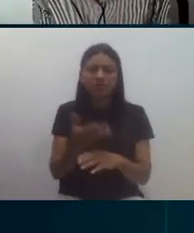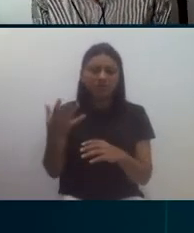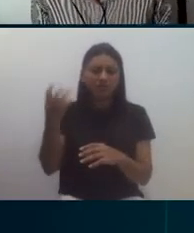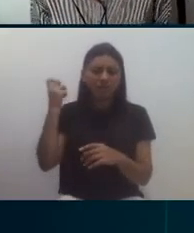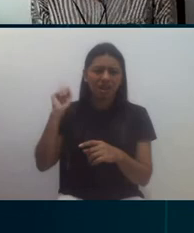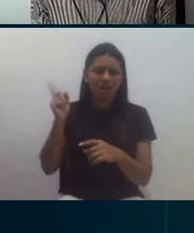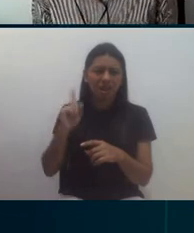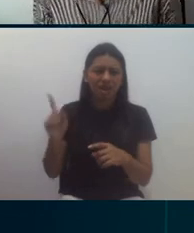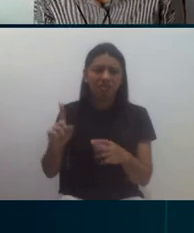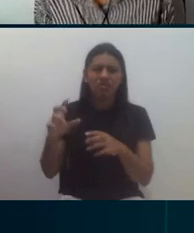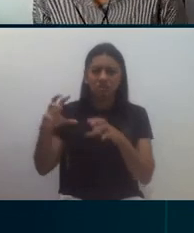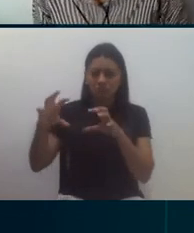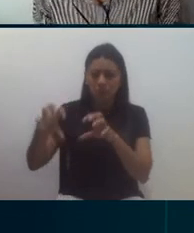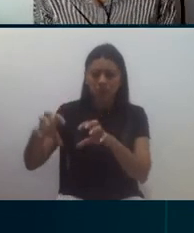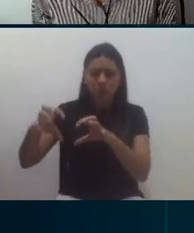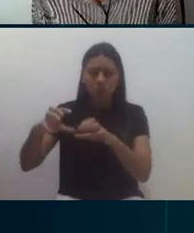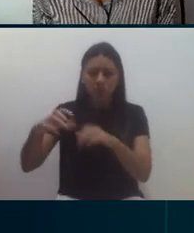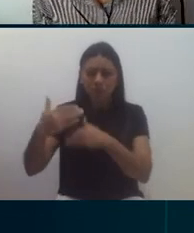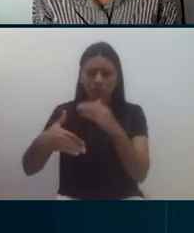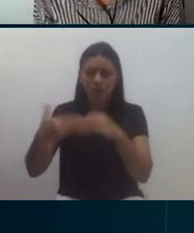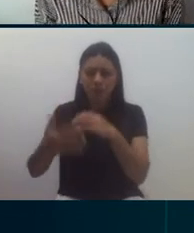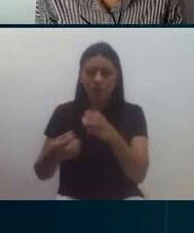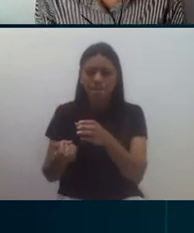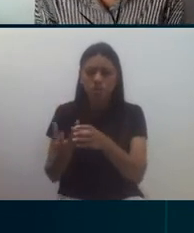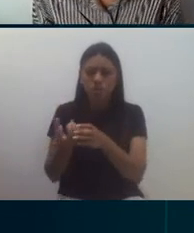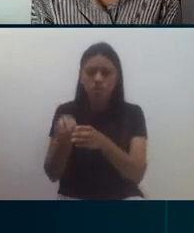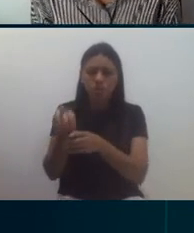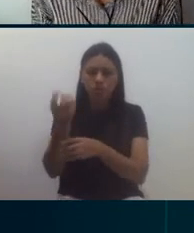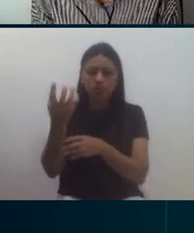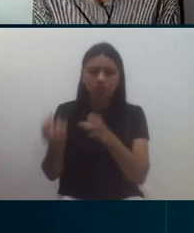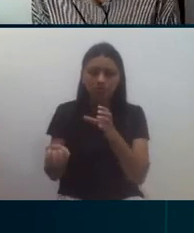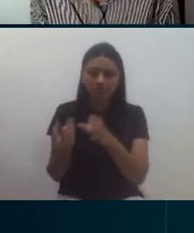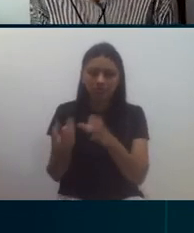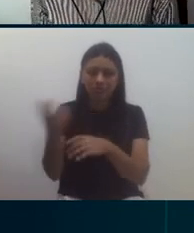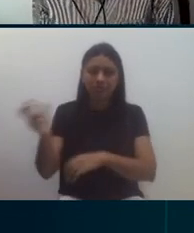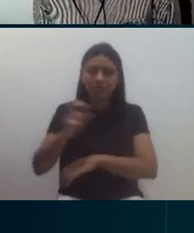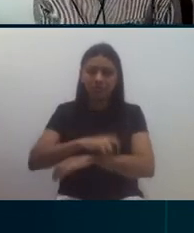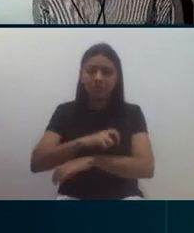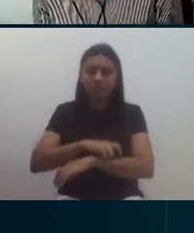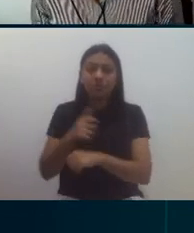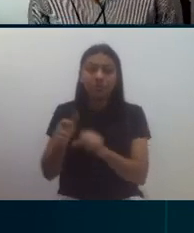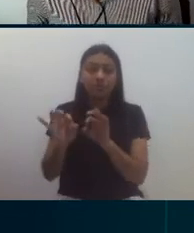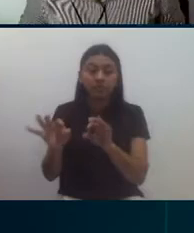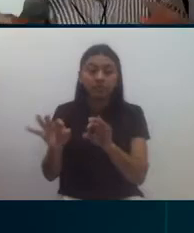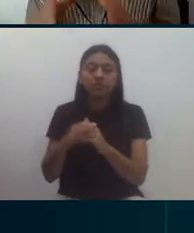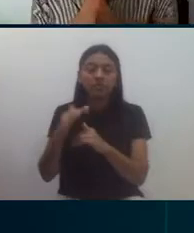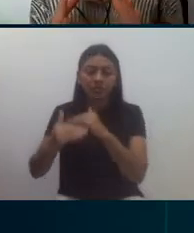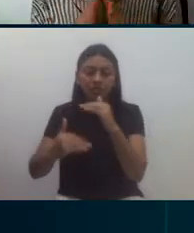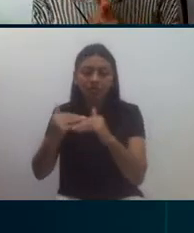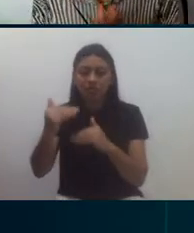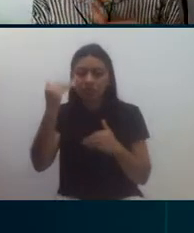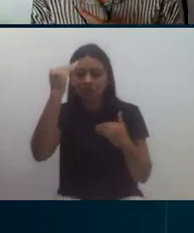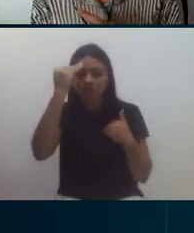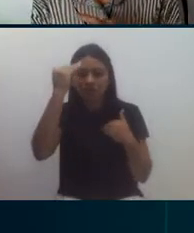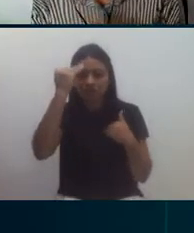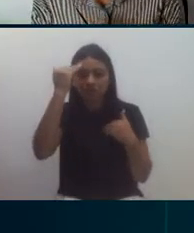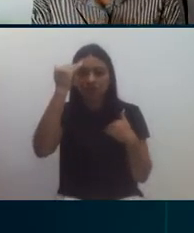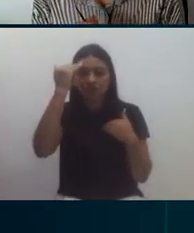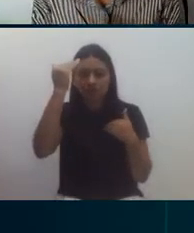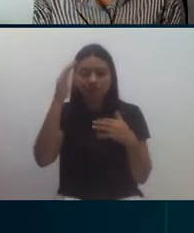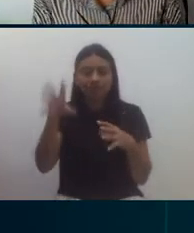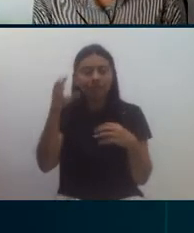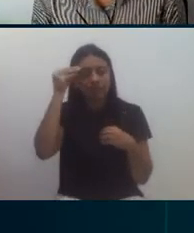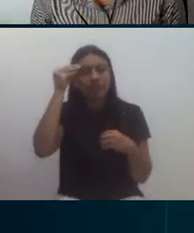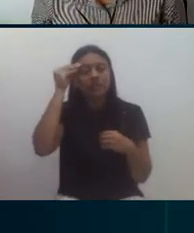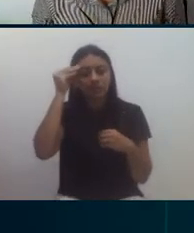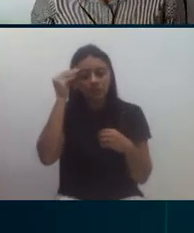¿cierto? Adicionalmente, también se ha visto un aumento en la conciencia ambiental. Entonces, pues, juntando estos dos